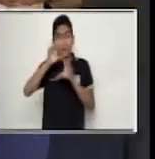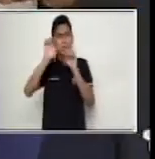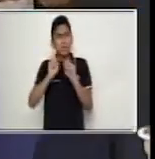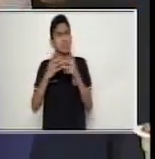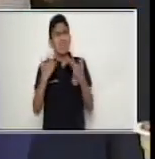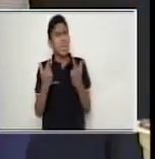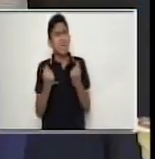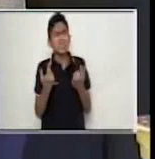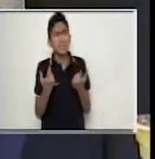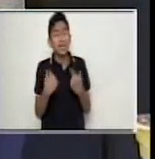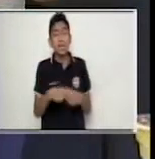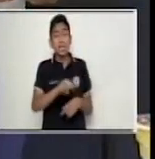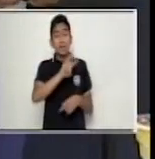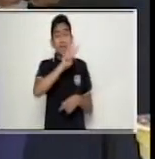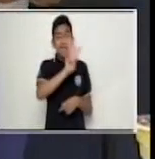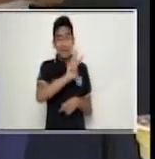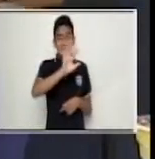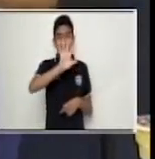nosotros formar